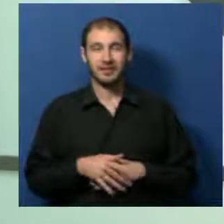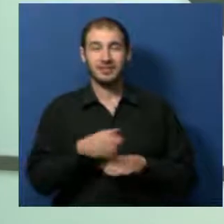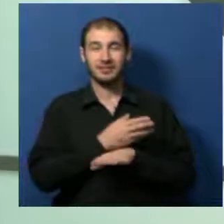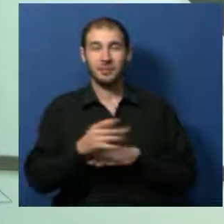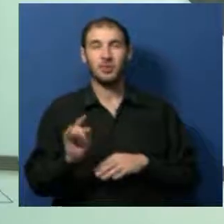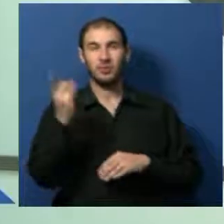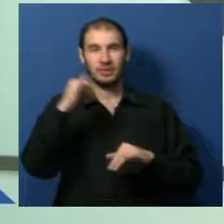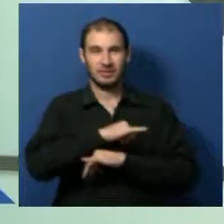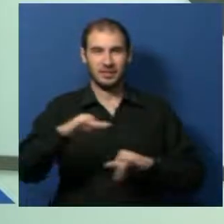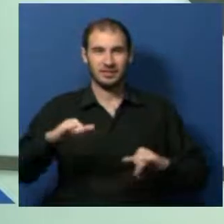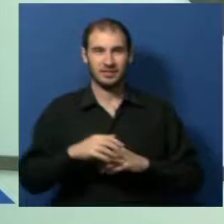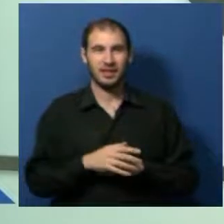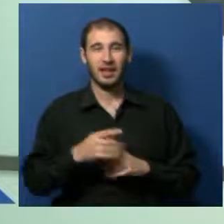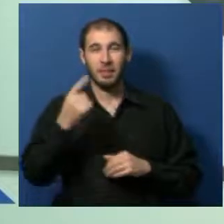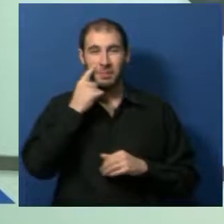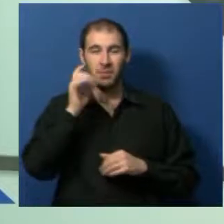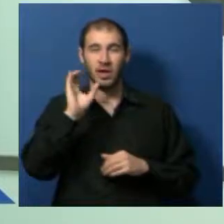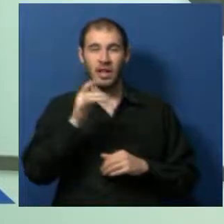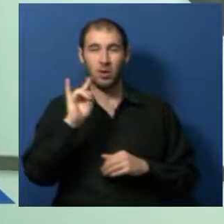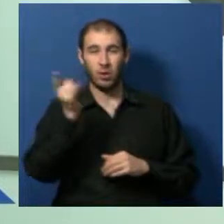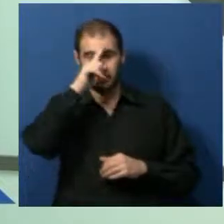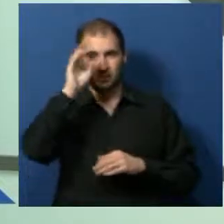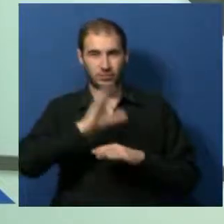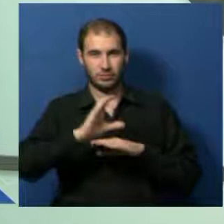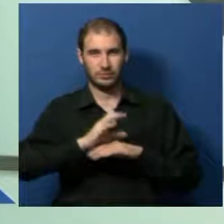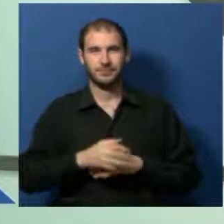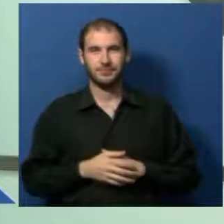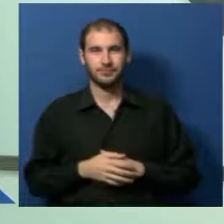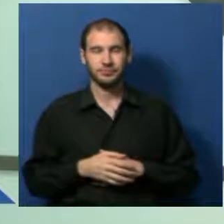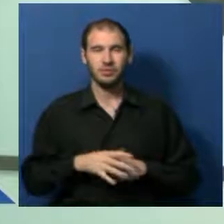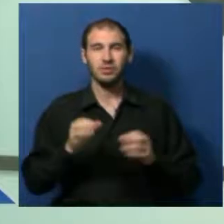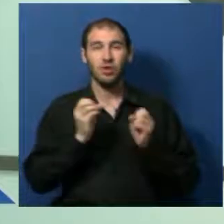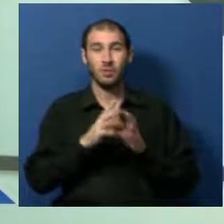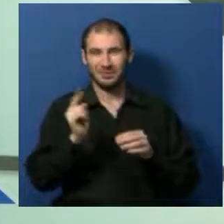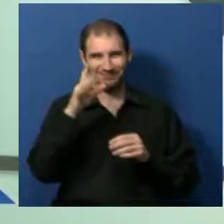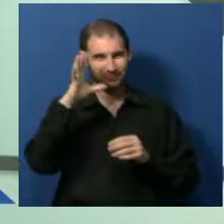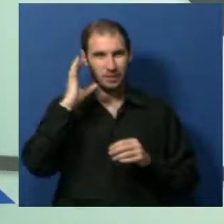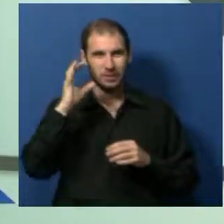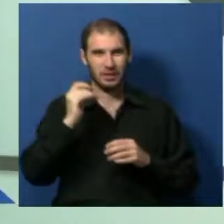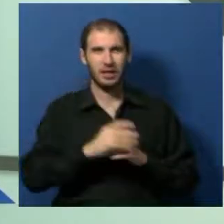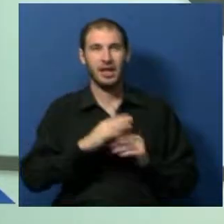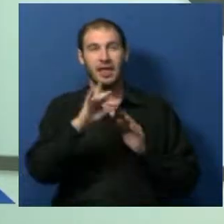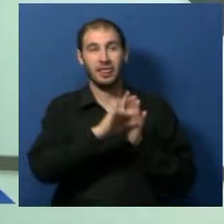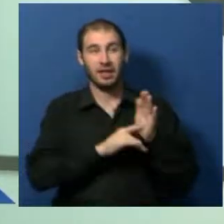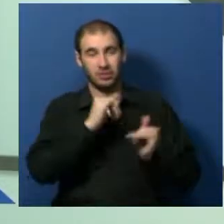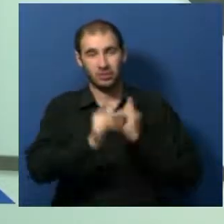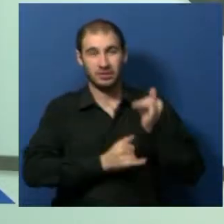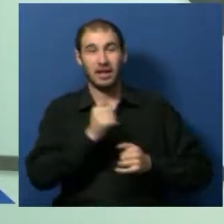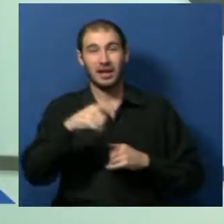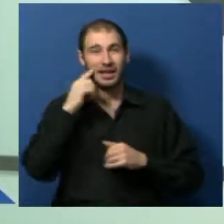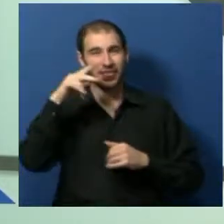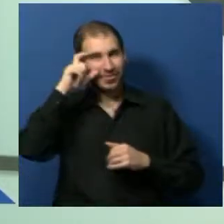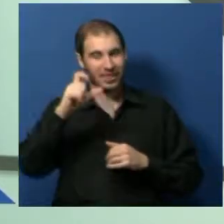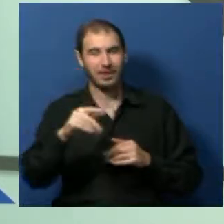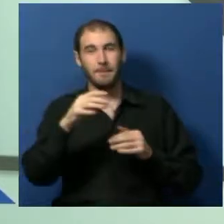Continuamos en Unidiversidad Noticias, en vivo en el canal de la Universidad Nacional de Cuyo. En el inicio, ustedes recordarán, dábamos datos que hoy entregó el INDEC sobre